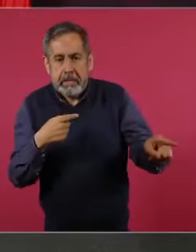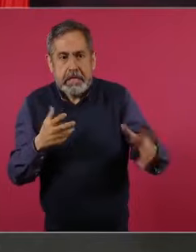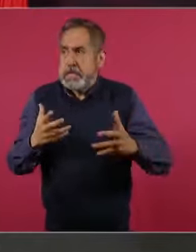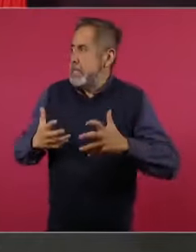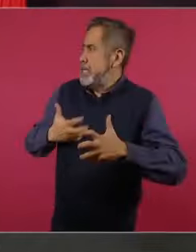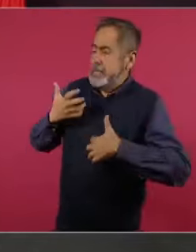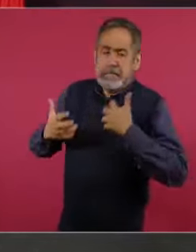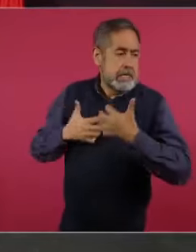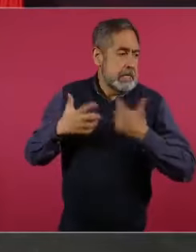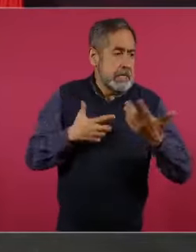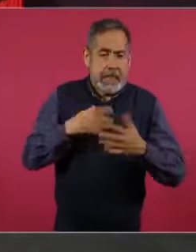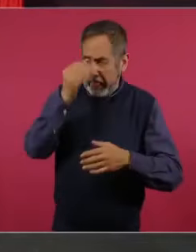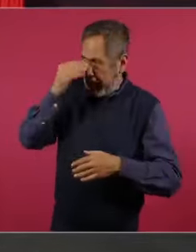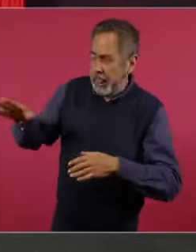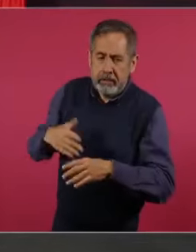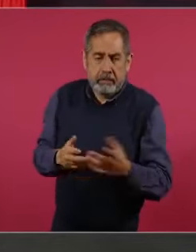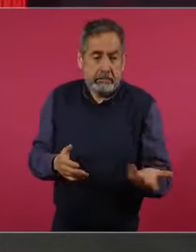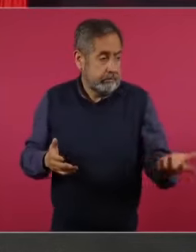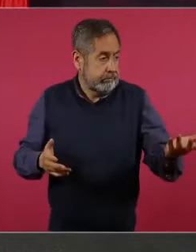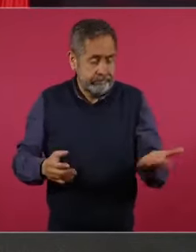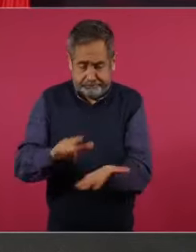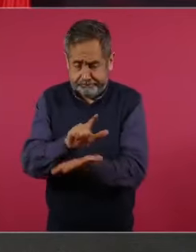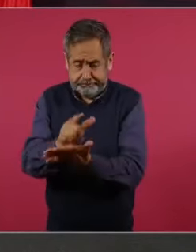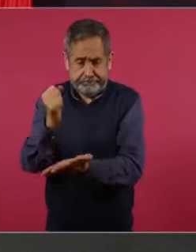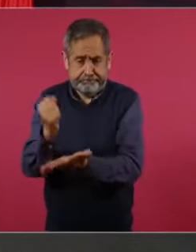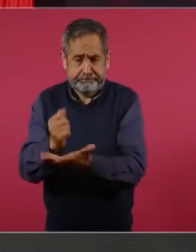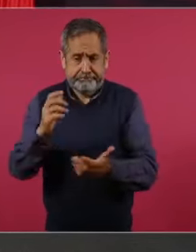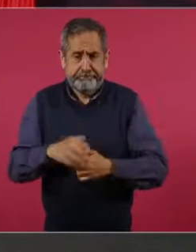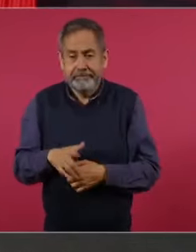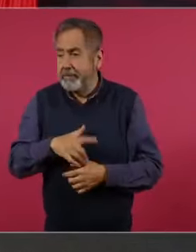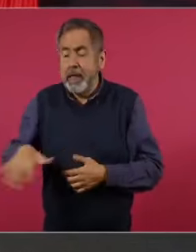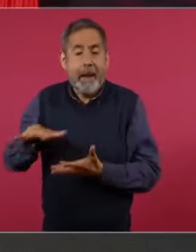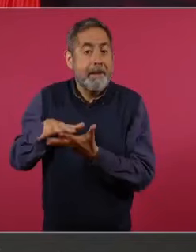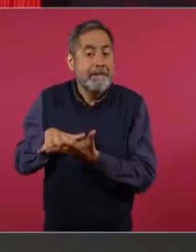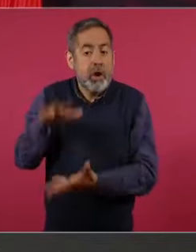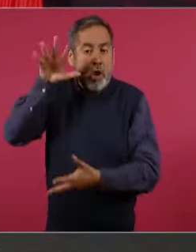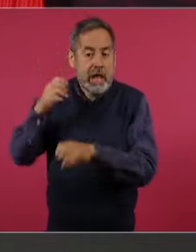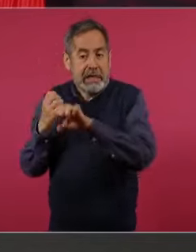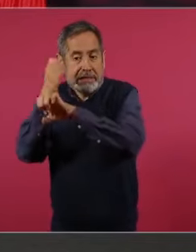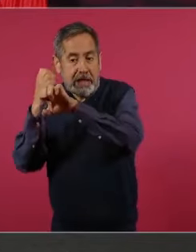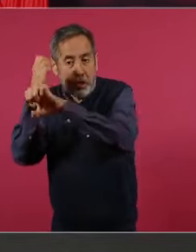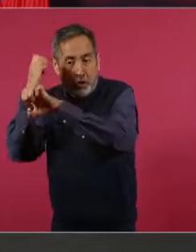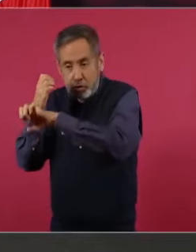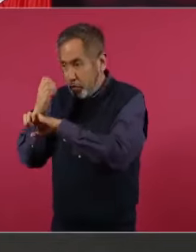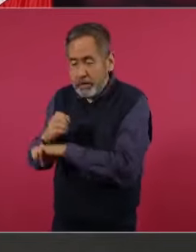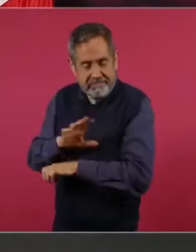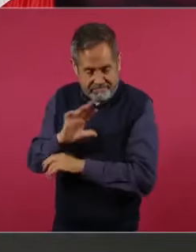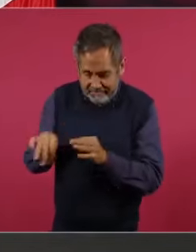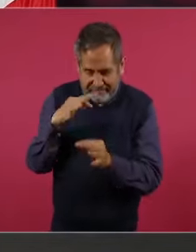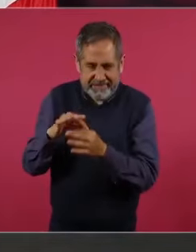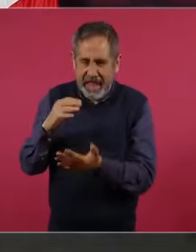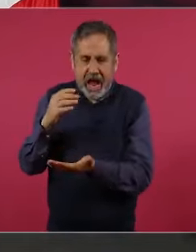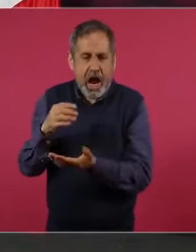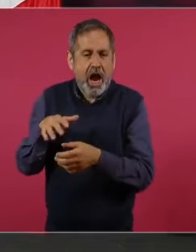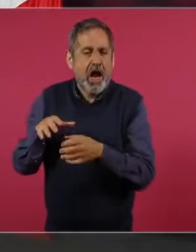Ya se aprueba la mayoría de las legislaturas